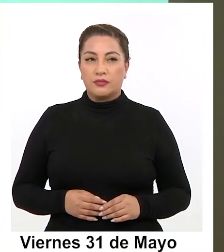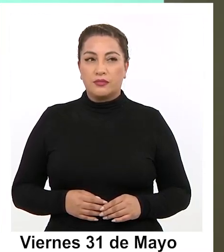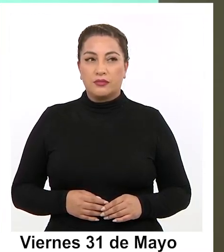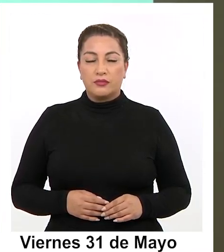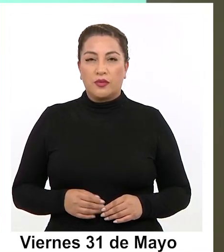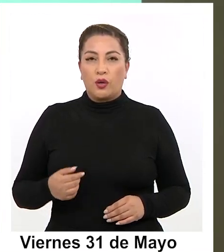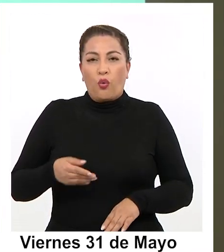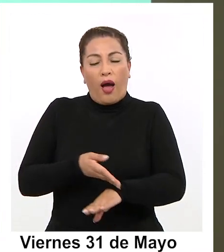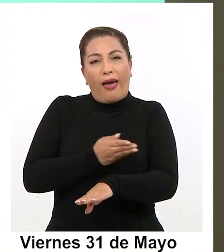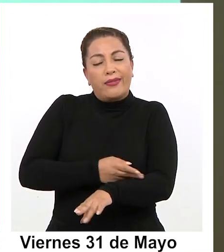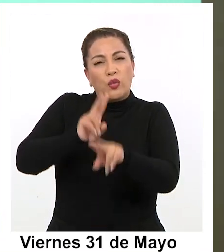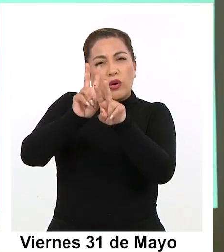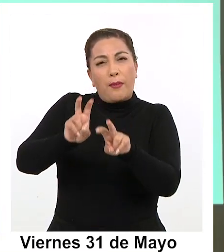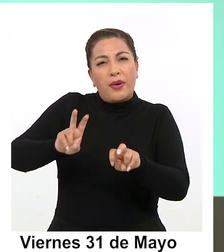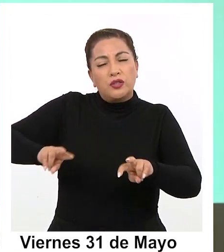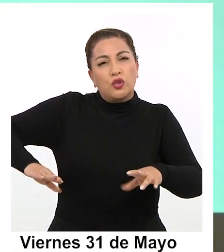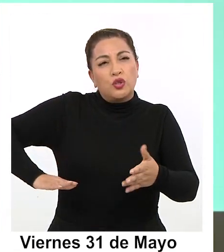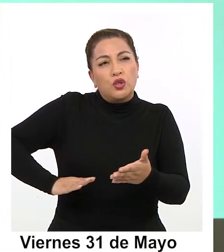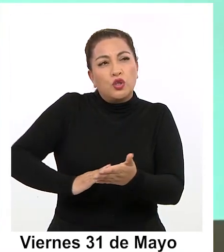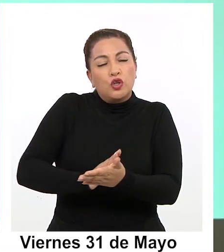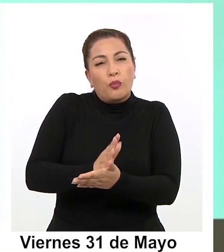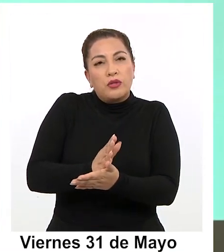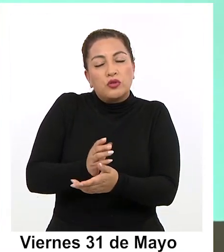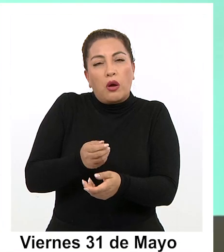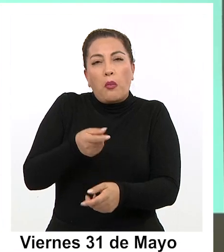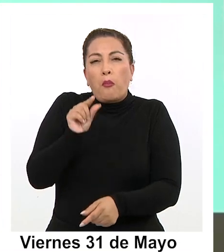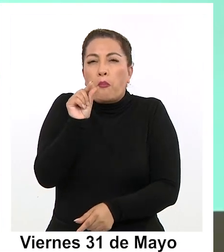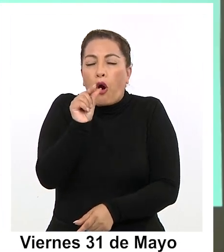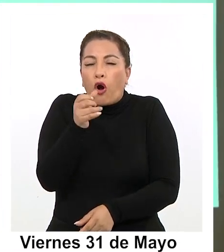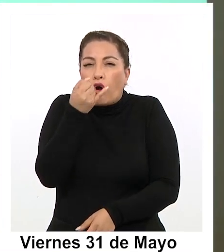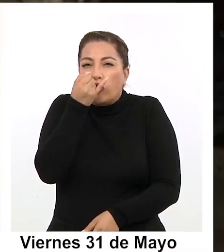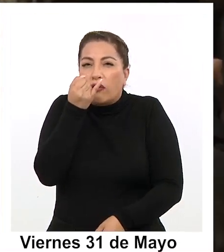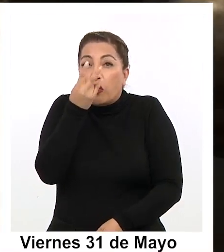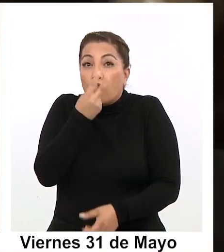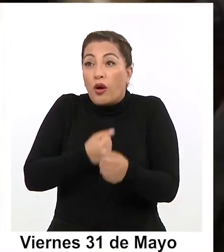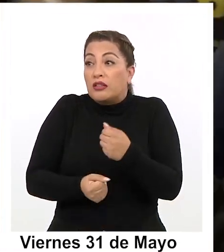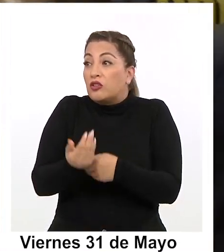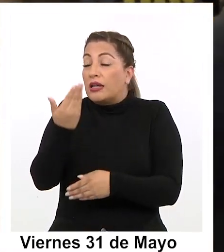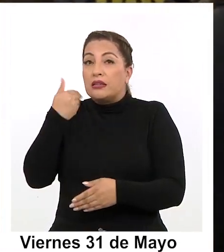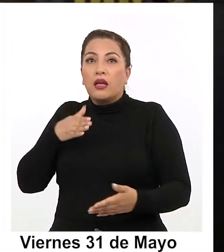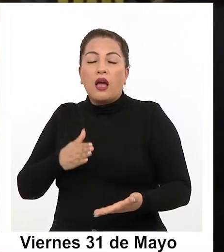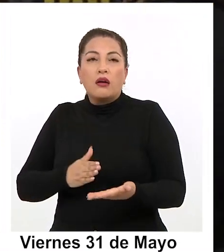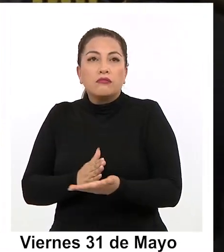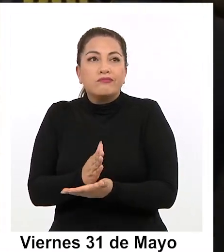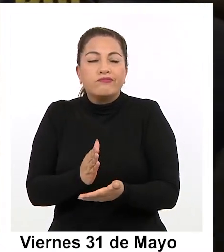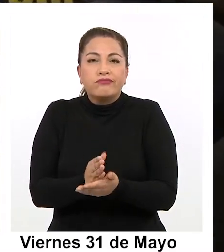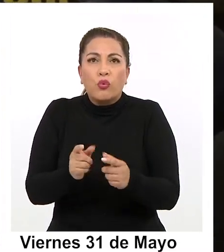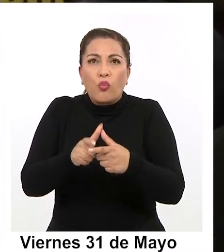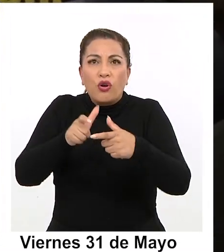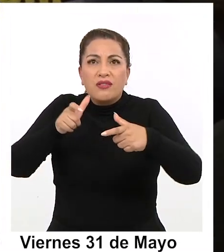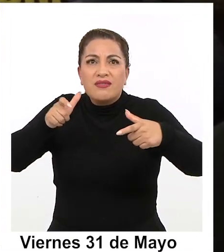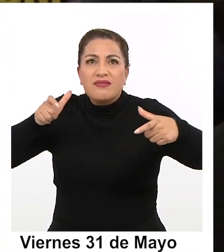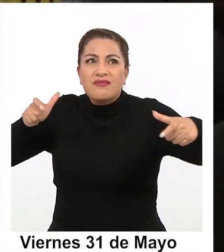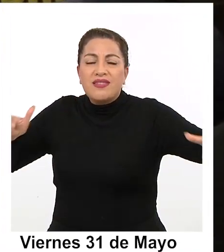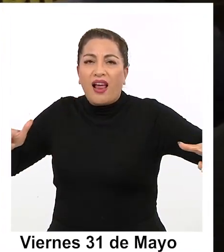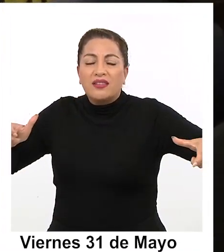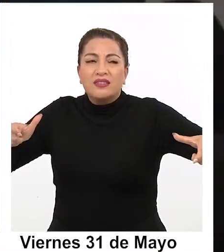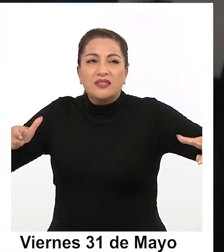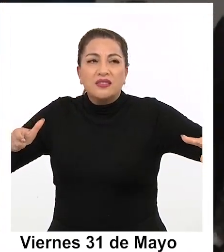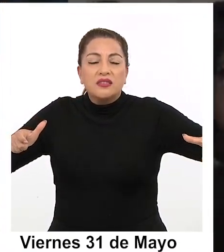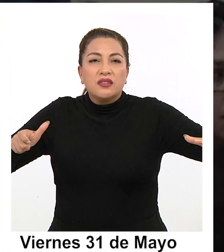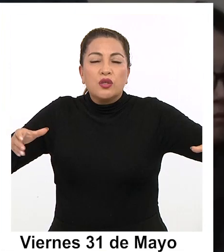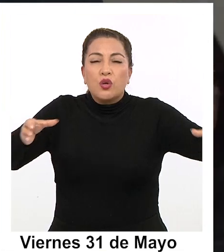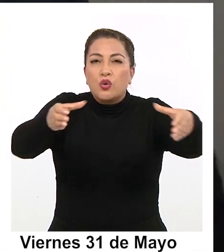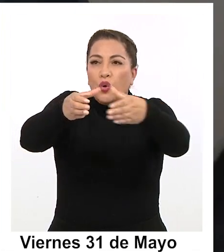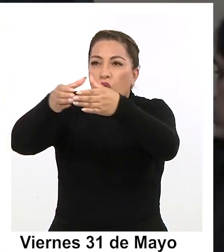una investigación que comenzó por microtráfico hace casi do años se convirtió en un gran procedimiento que permitió